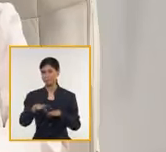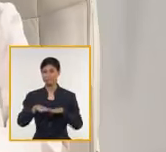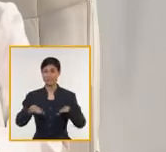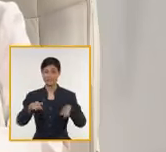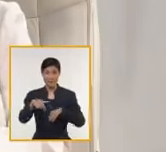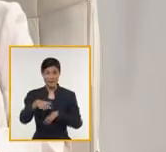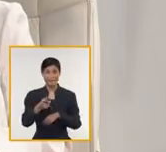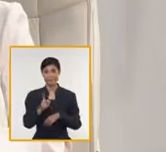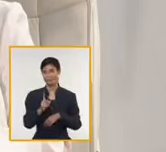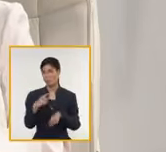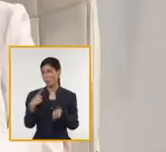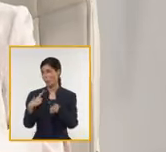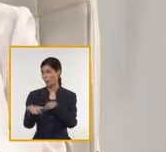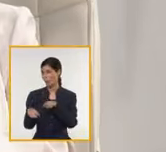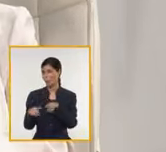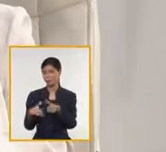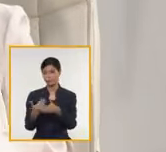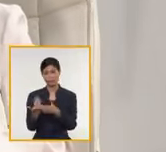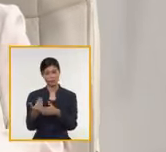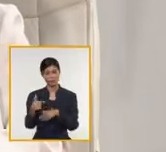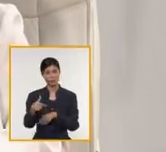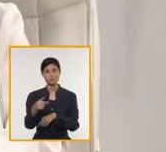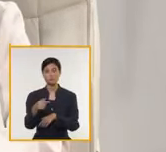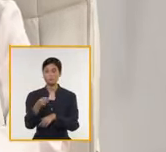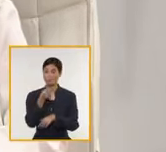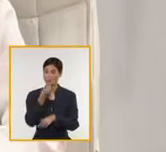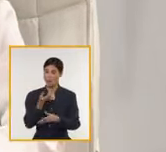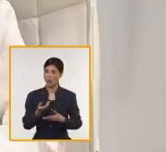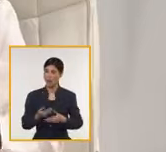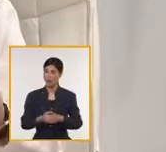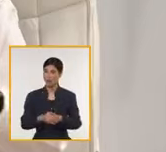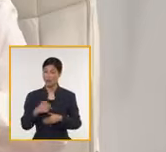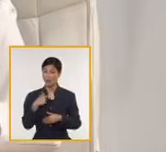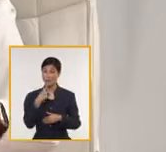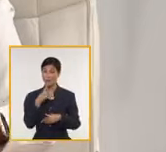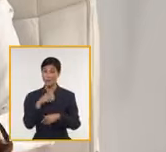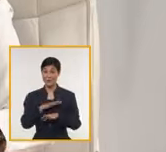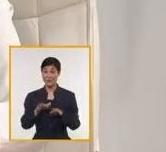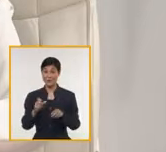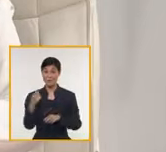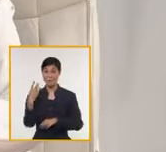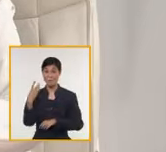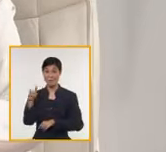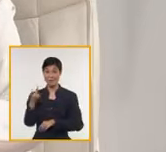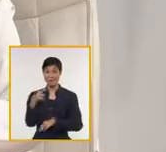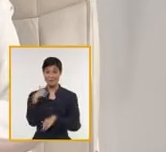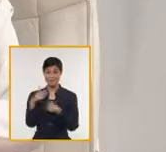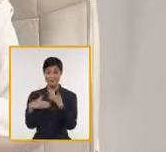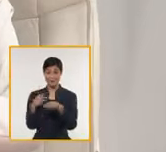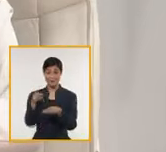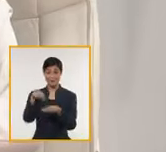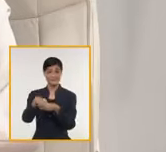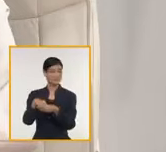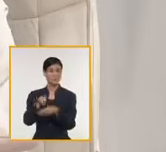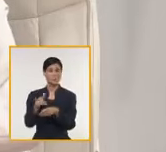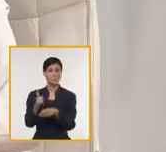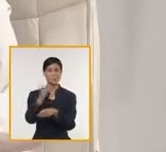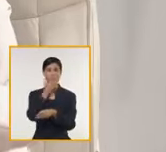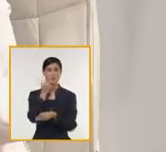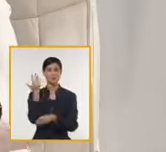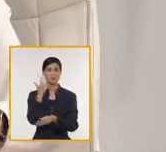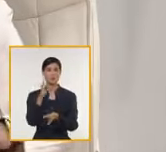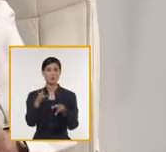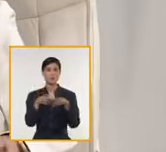conversar otro día. Claro que se va a sentir, como se va a sentir el viraje de muchos